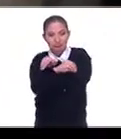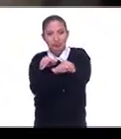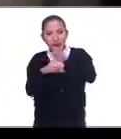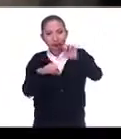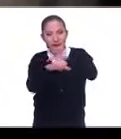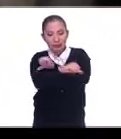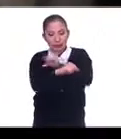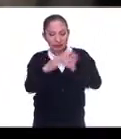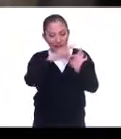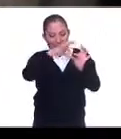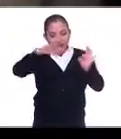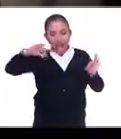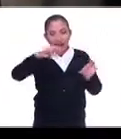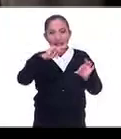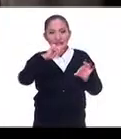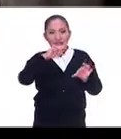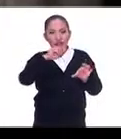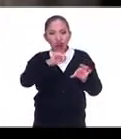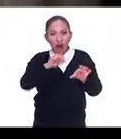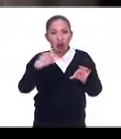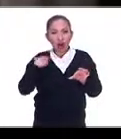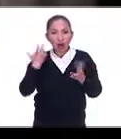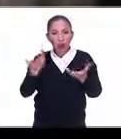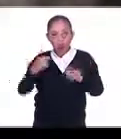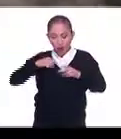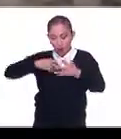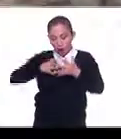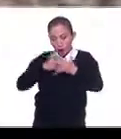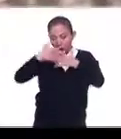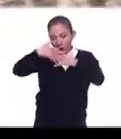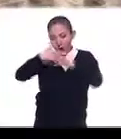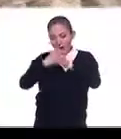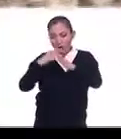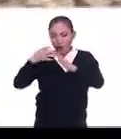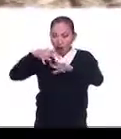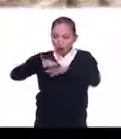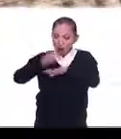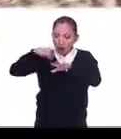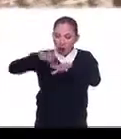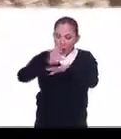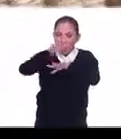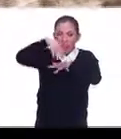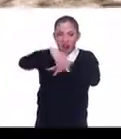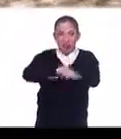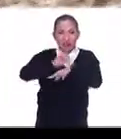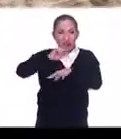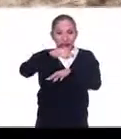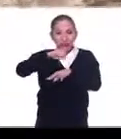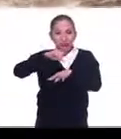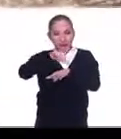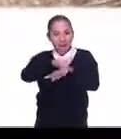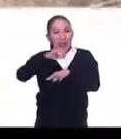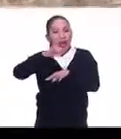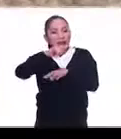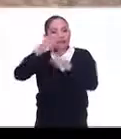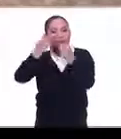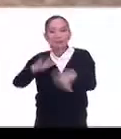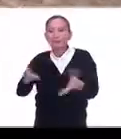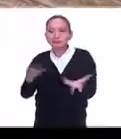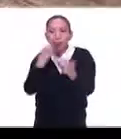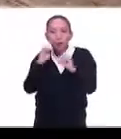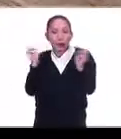listón en vez de entretejer estas bandas de teñías con añil, porque el añil se perdió.